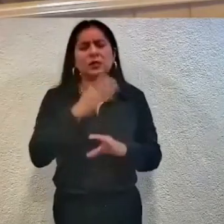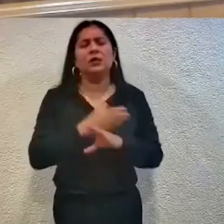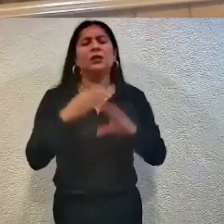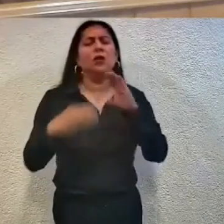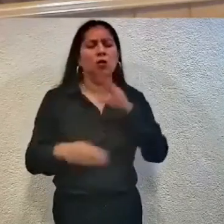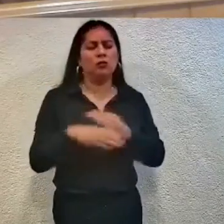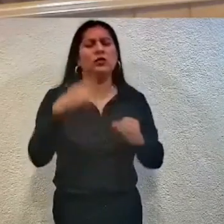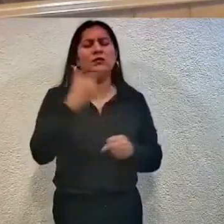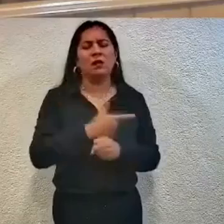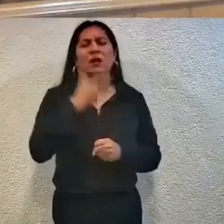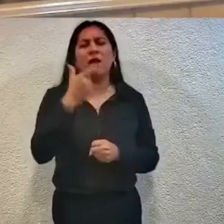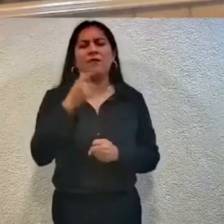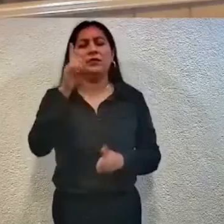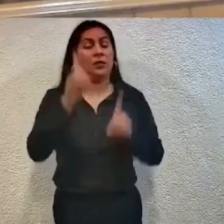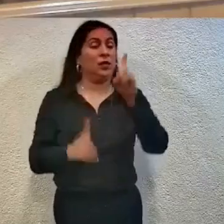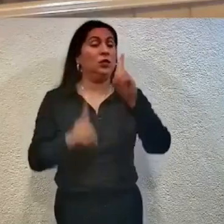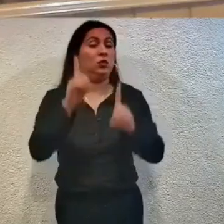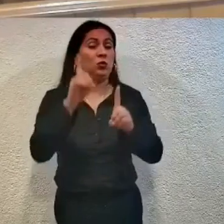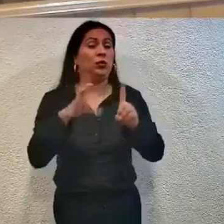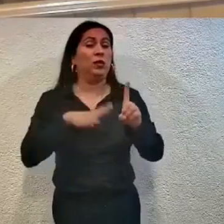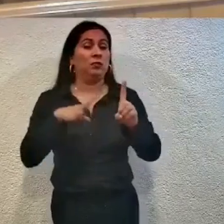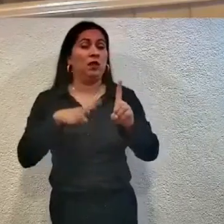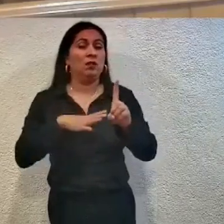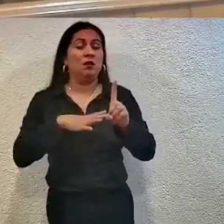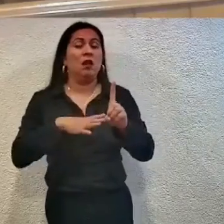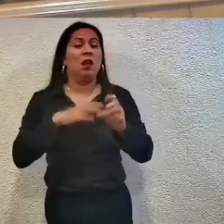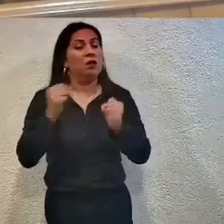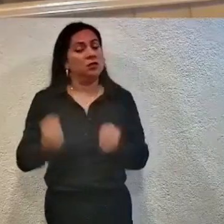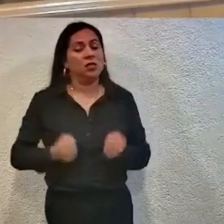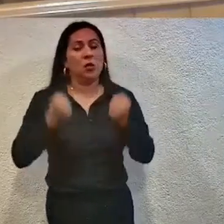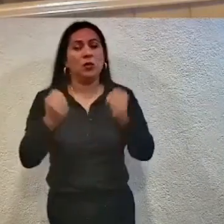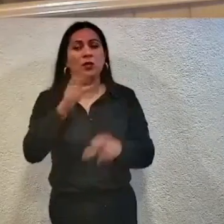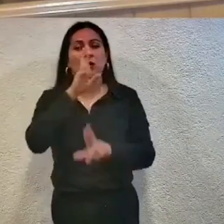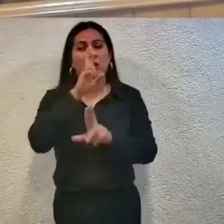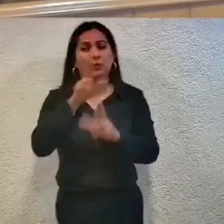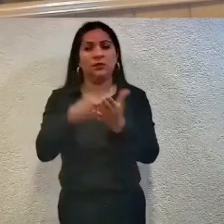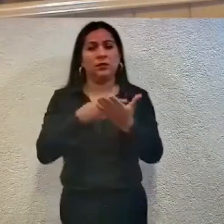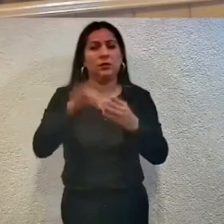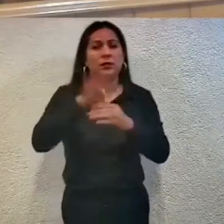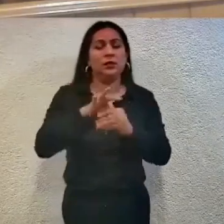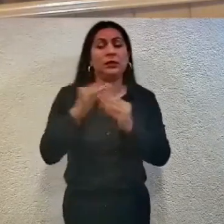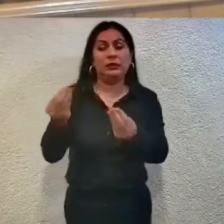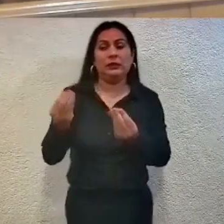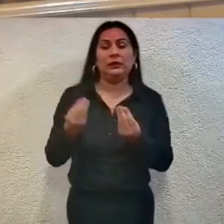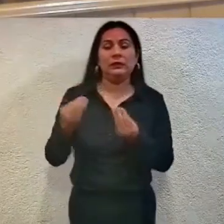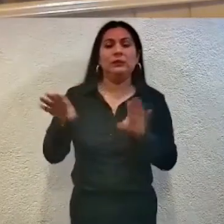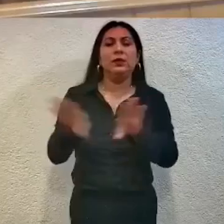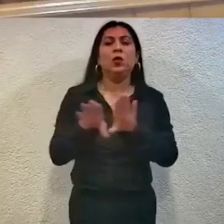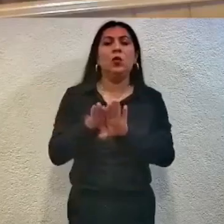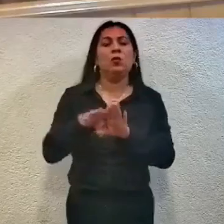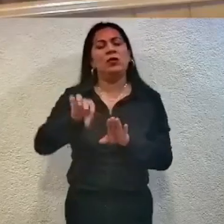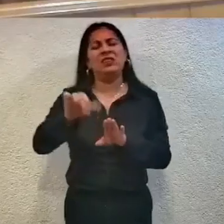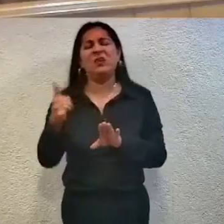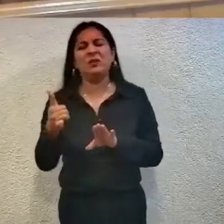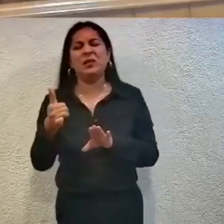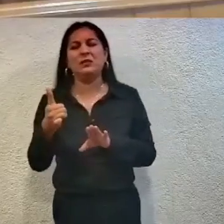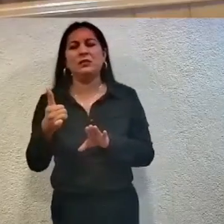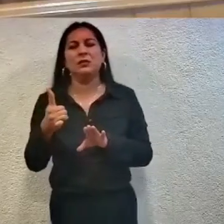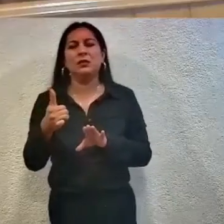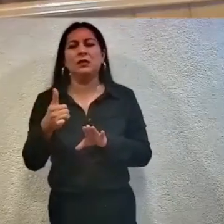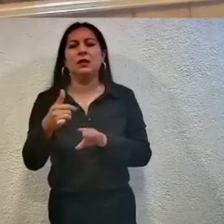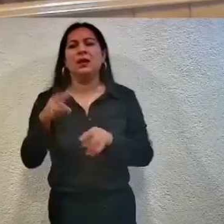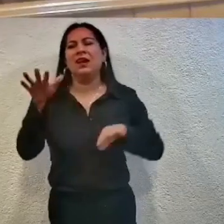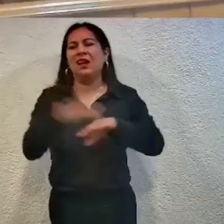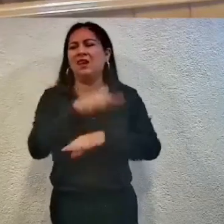sí se acreditaron irregularidades graves que pusieron en duda la certeza de los resultados de la votación recibida, como